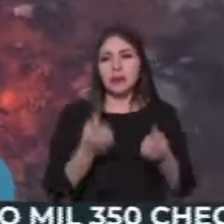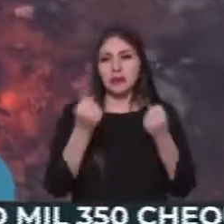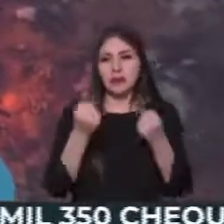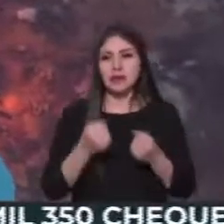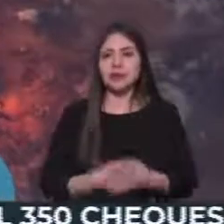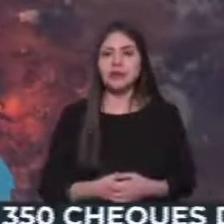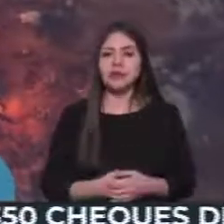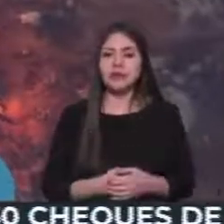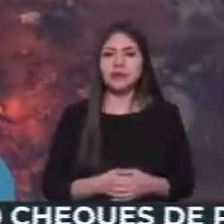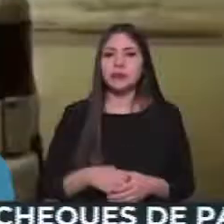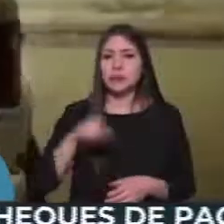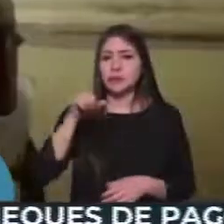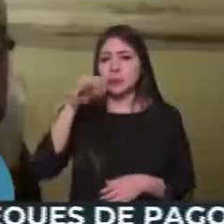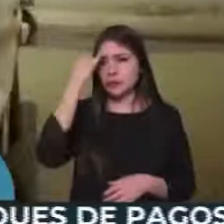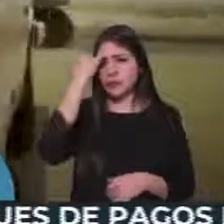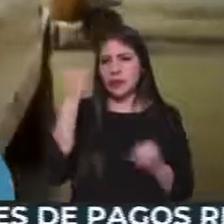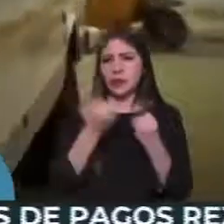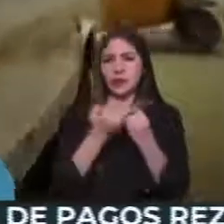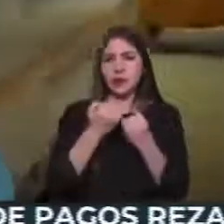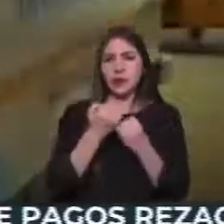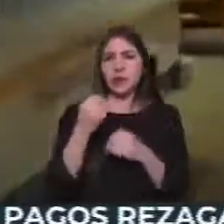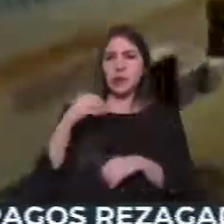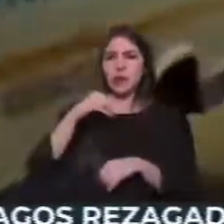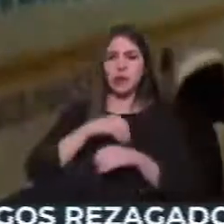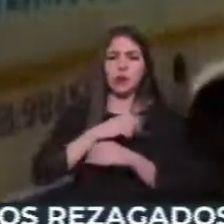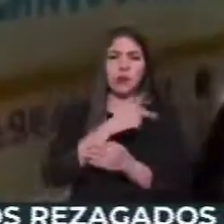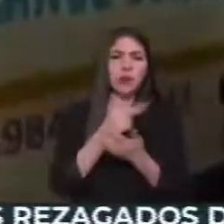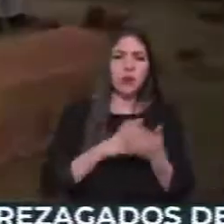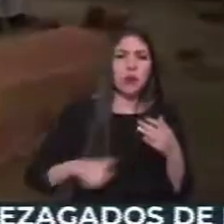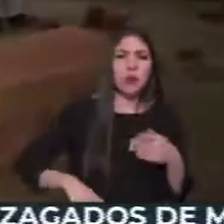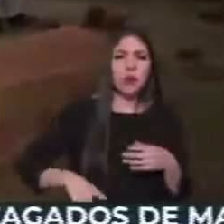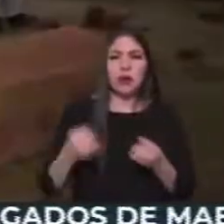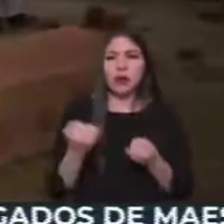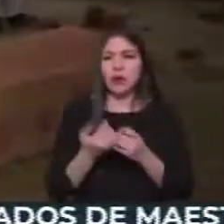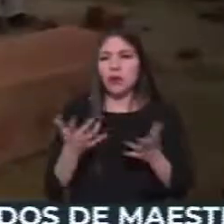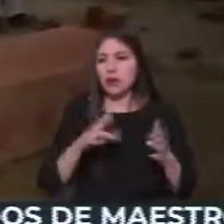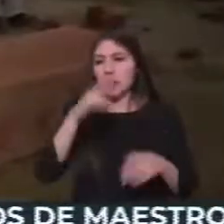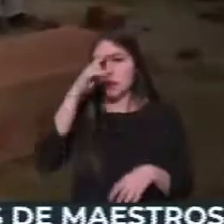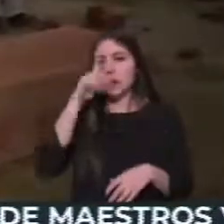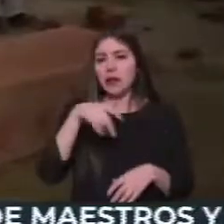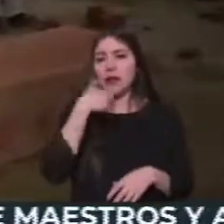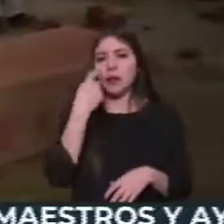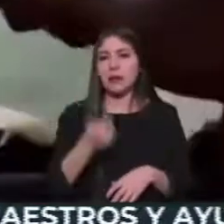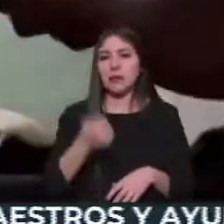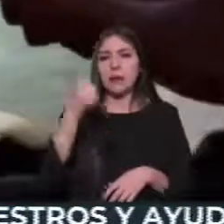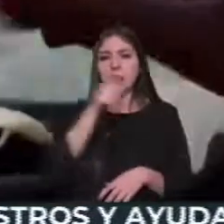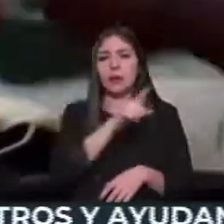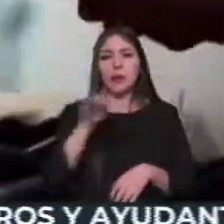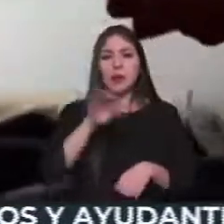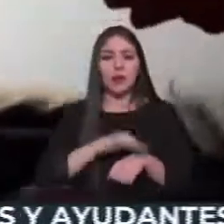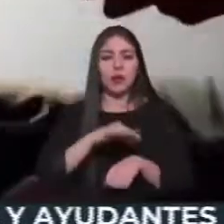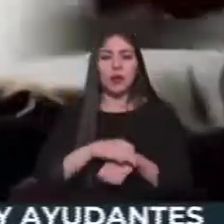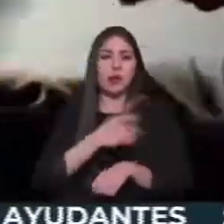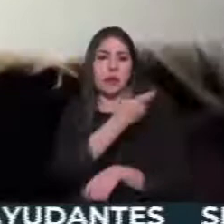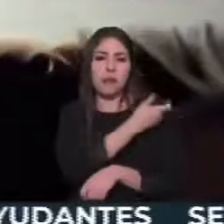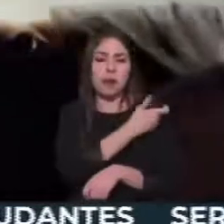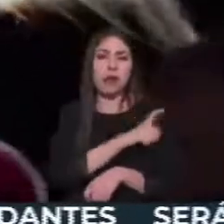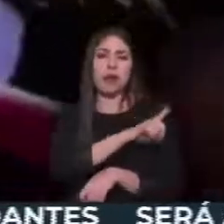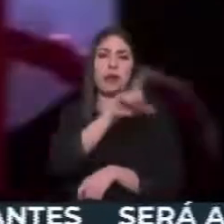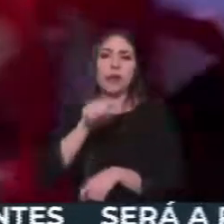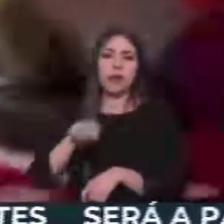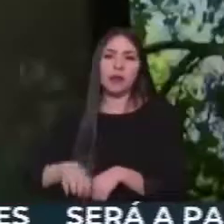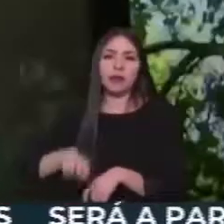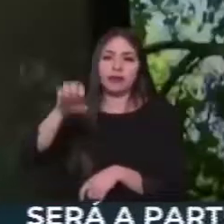una política parecida a la de México, en el sentido de primero vacunar al personal de salud, luego a los adultos mayores,